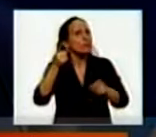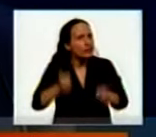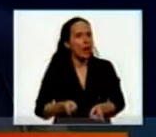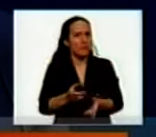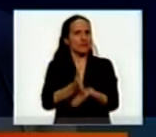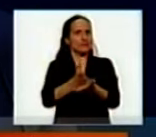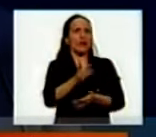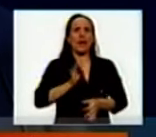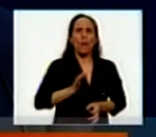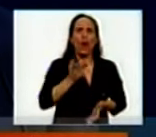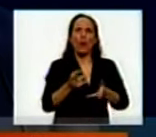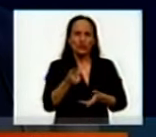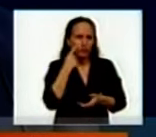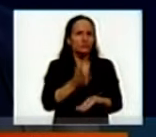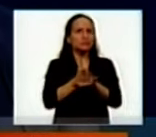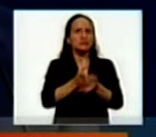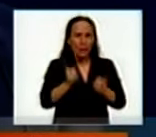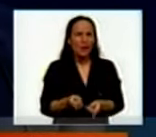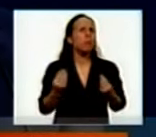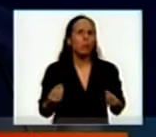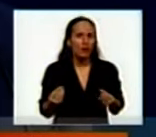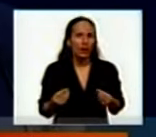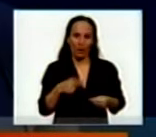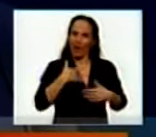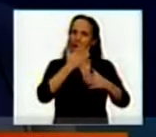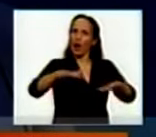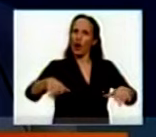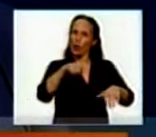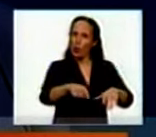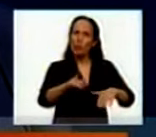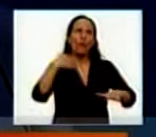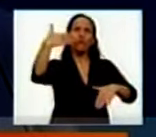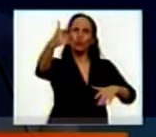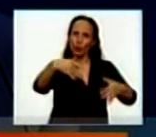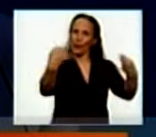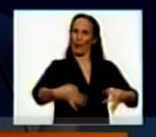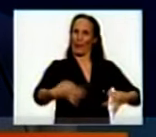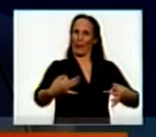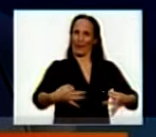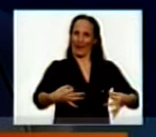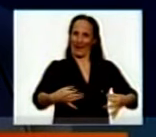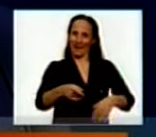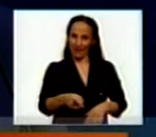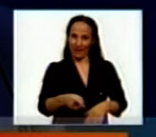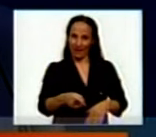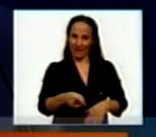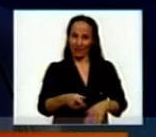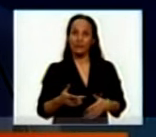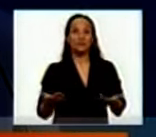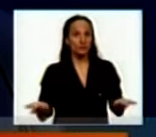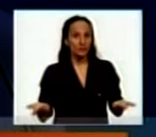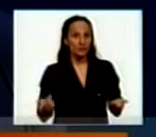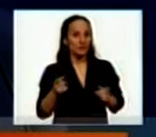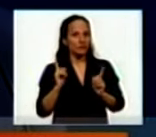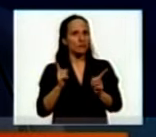en evaluarlos, para asegurarnos de que ellos tengan las herramientas para un mejor futuro. Y ellos también,